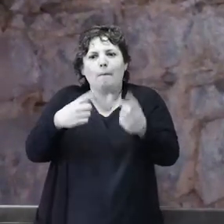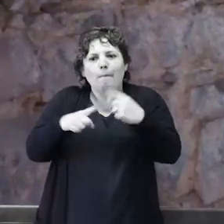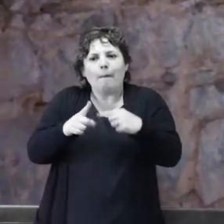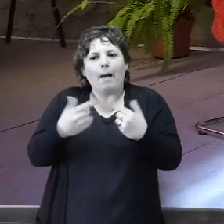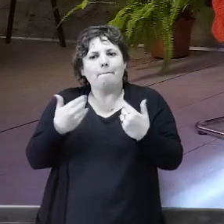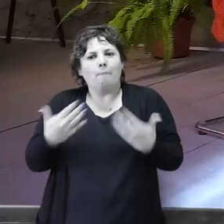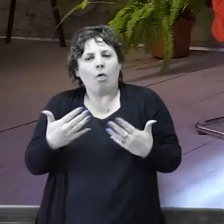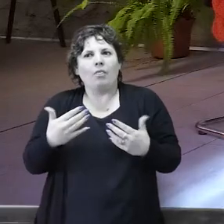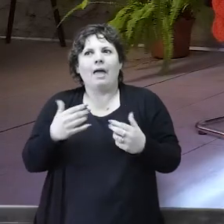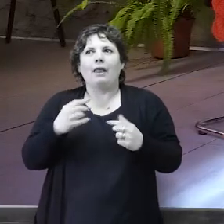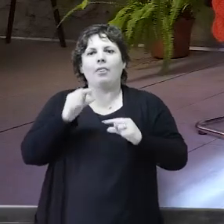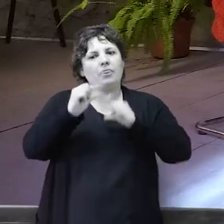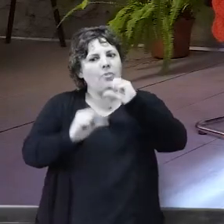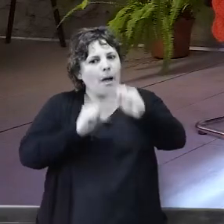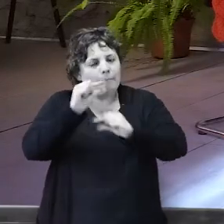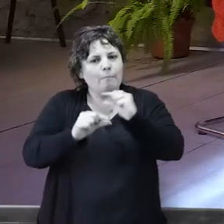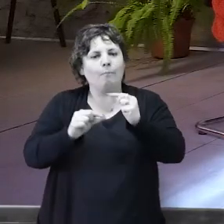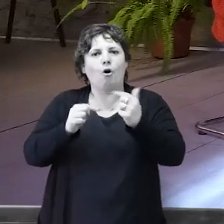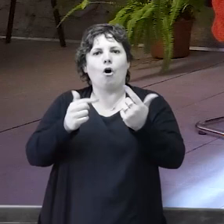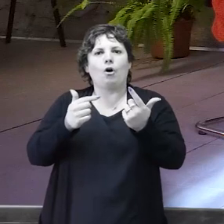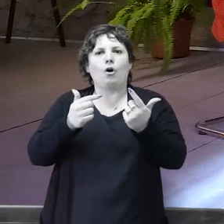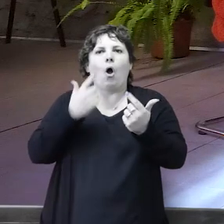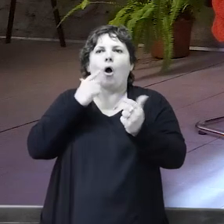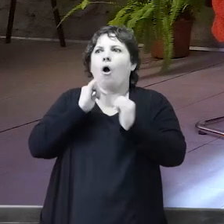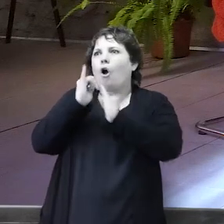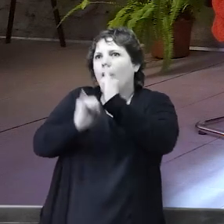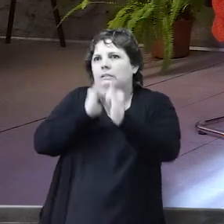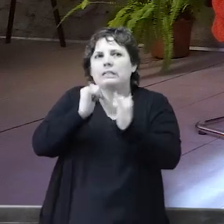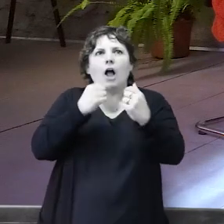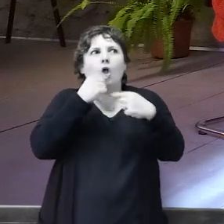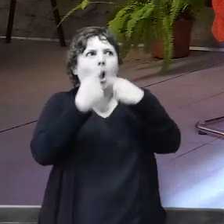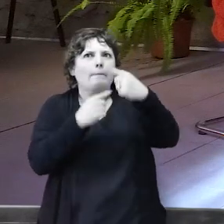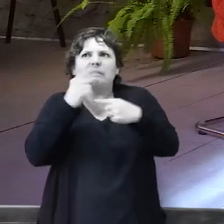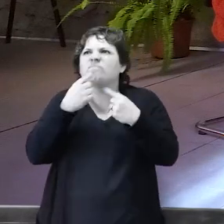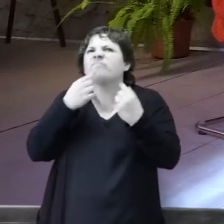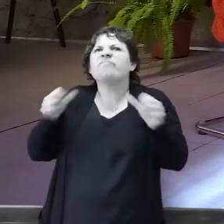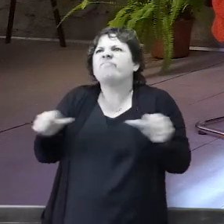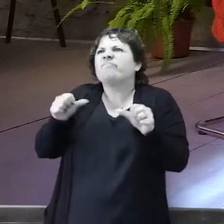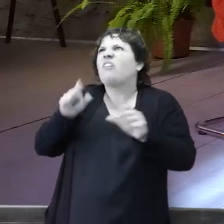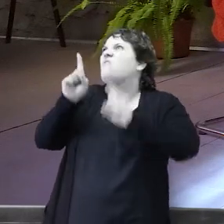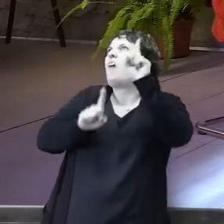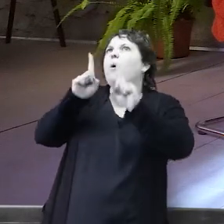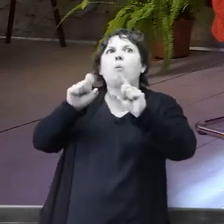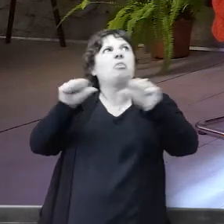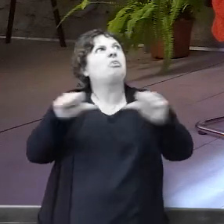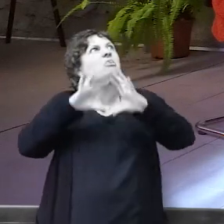poder ir comentando, contando qué hace la facultad en ese